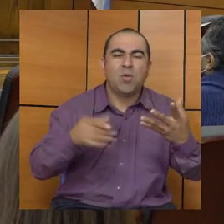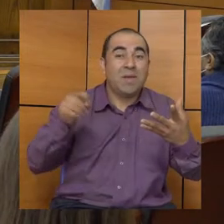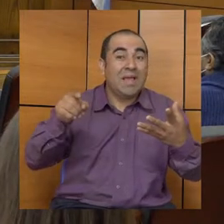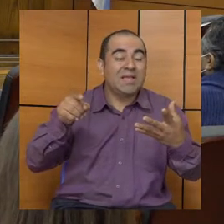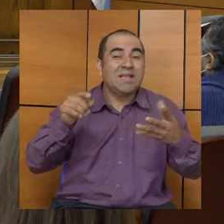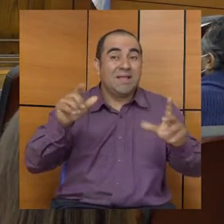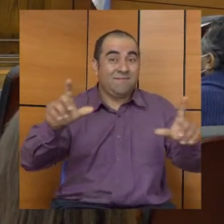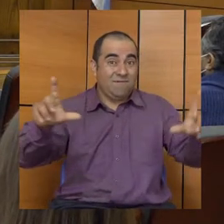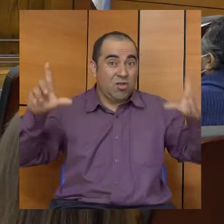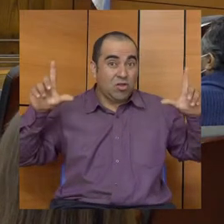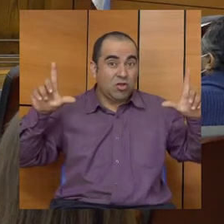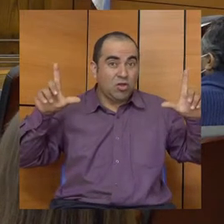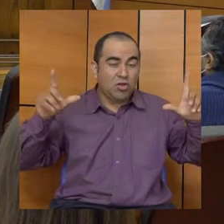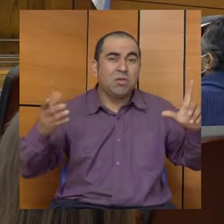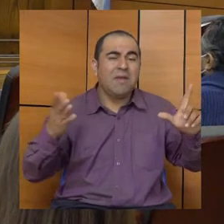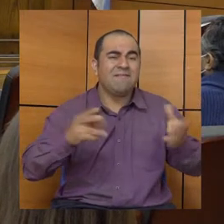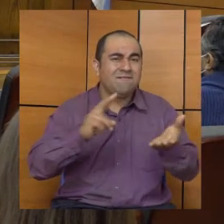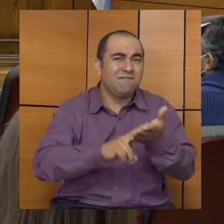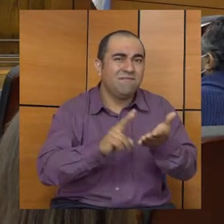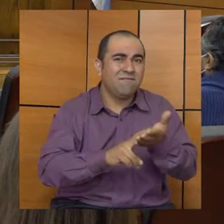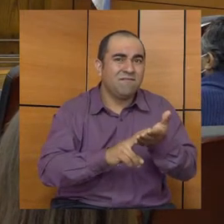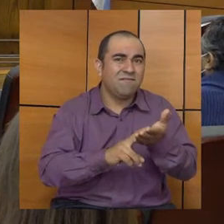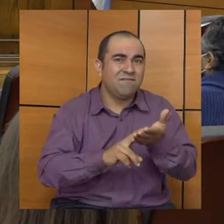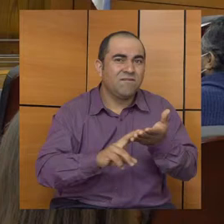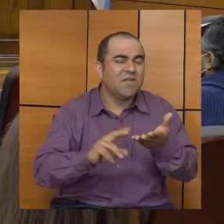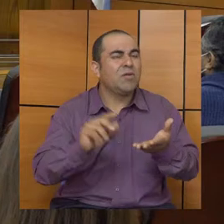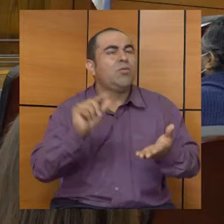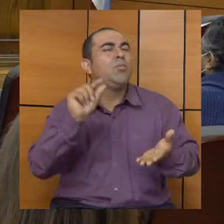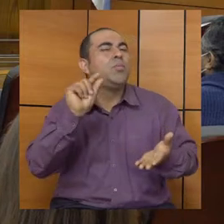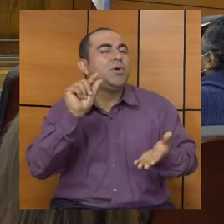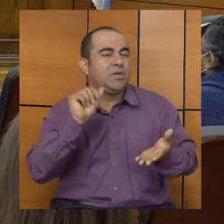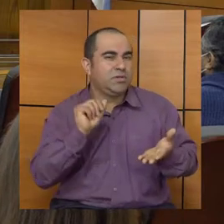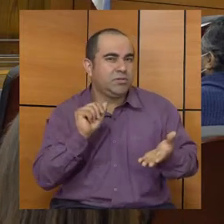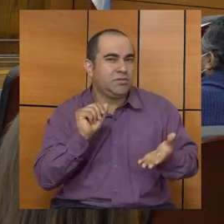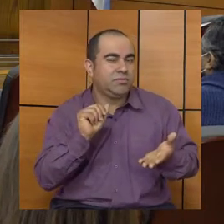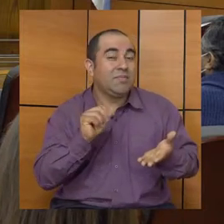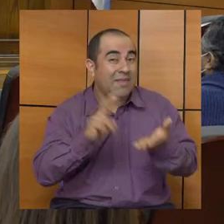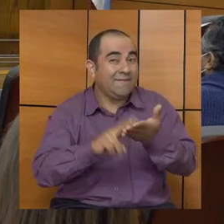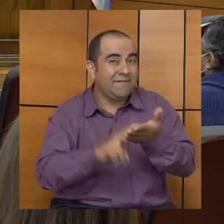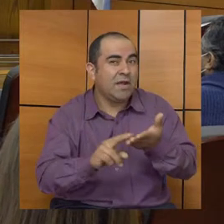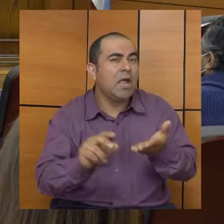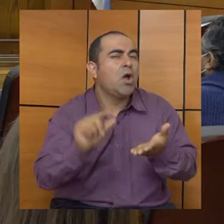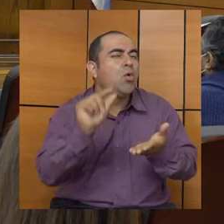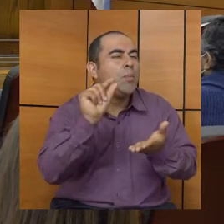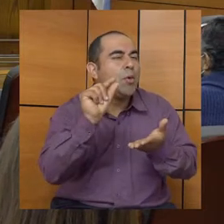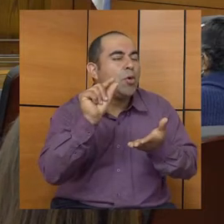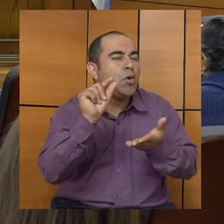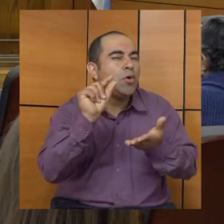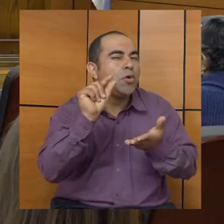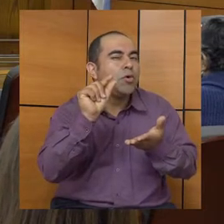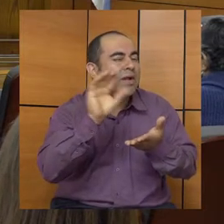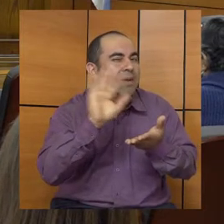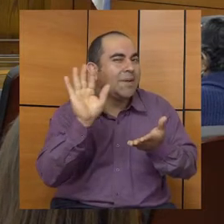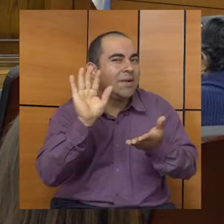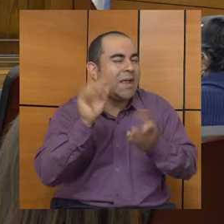imagen es cierta, pero solamente un poquito. Es cierta, pero solamente un poco.